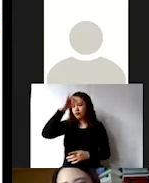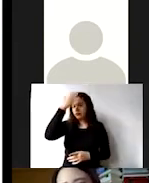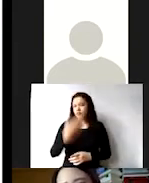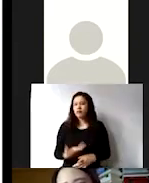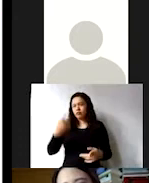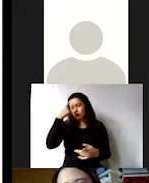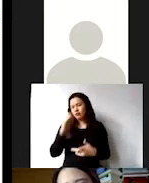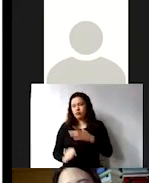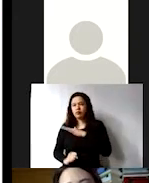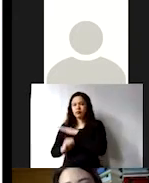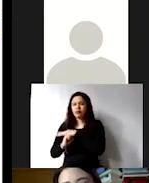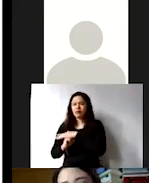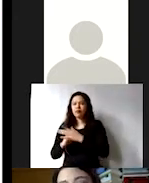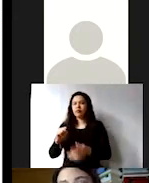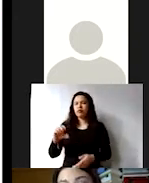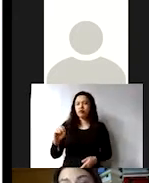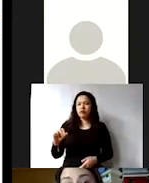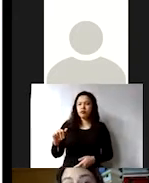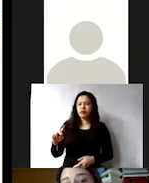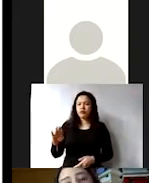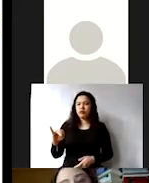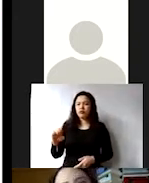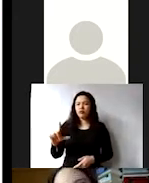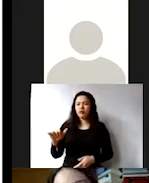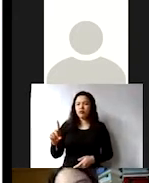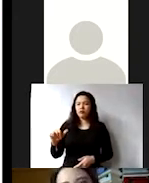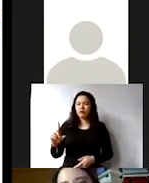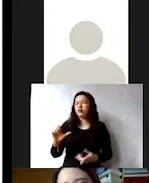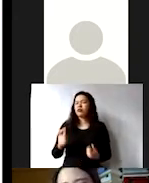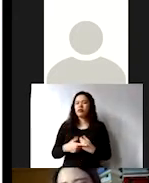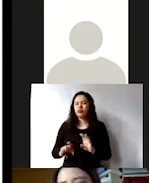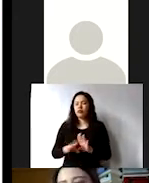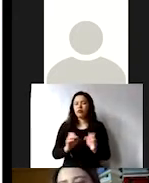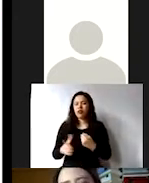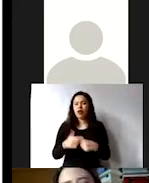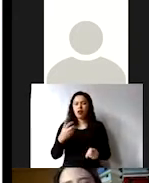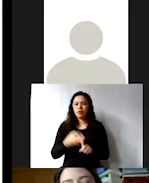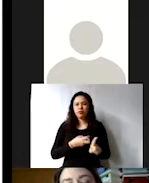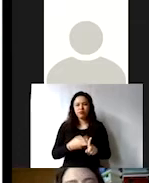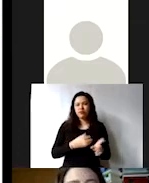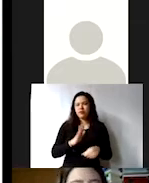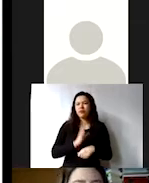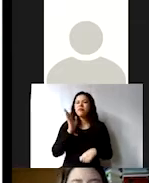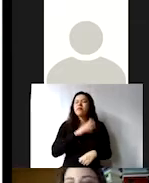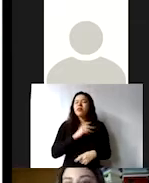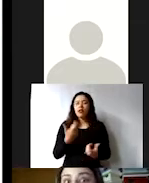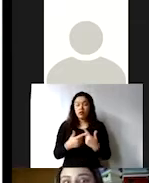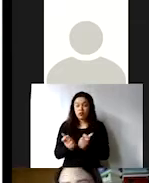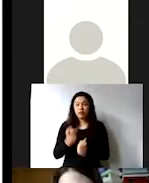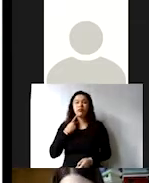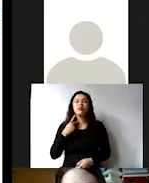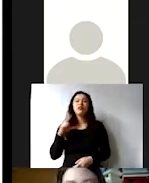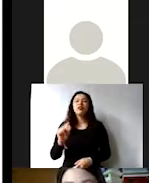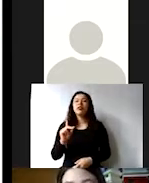ligarla a ciertas cosas que pudieran perjudicarla, a veces no necesariamente partidos, ha sucedido mucho que